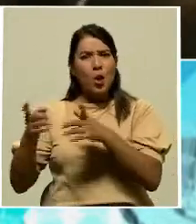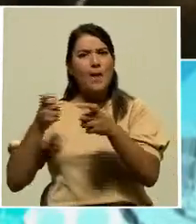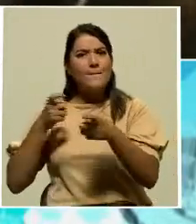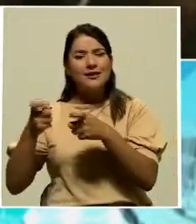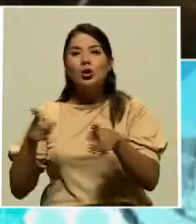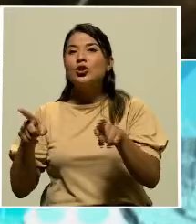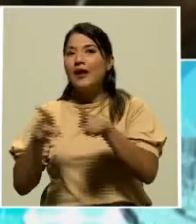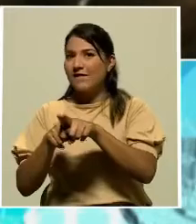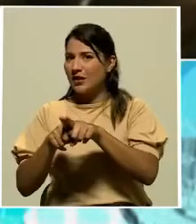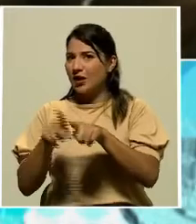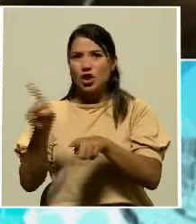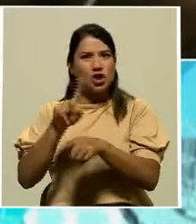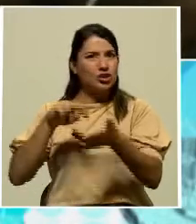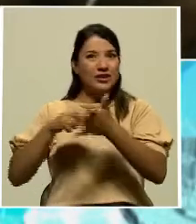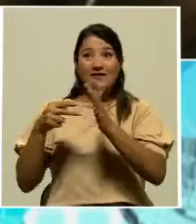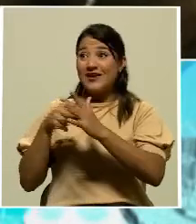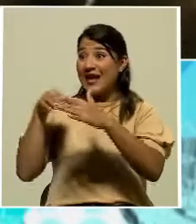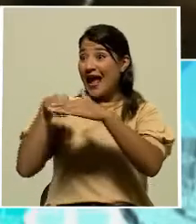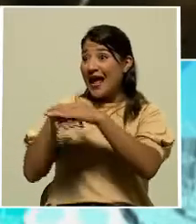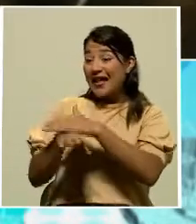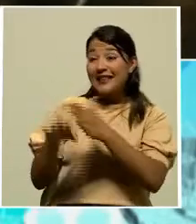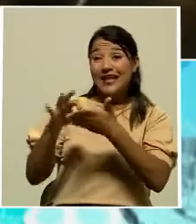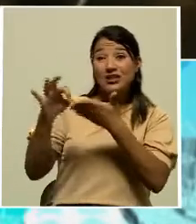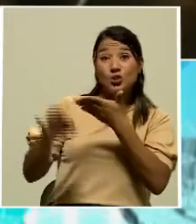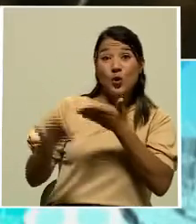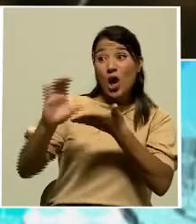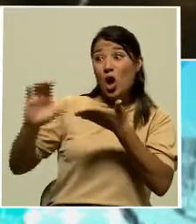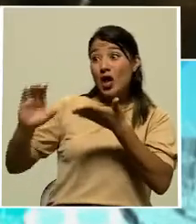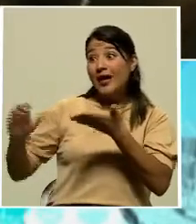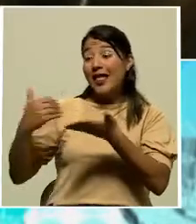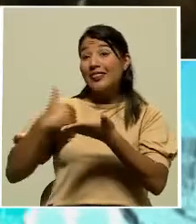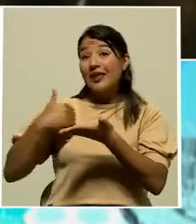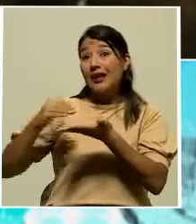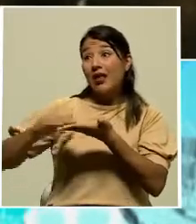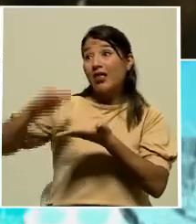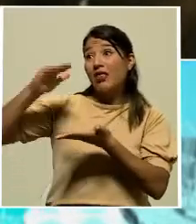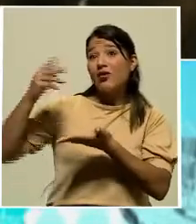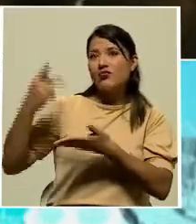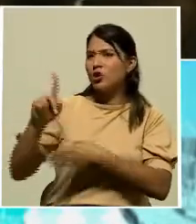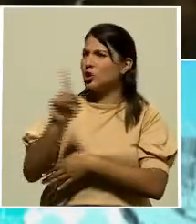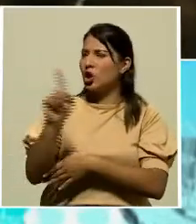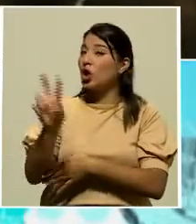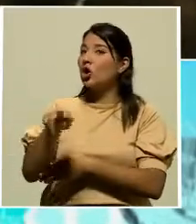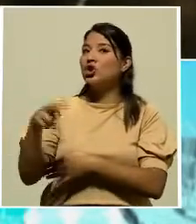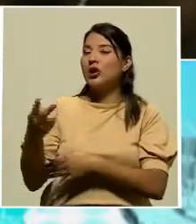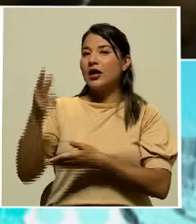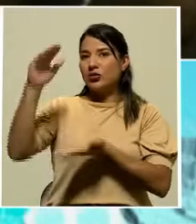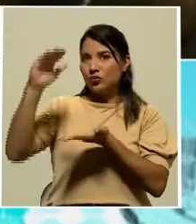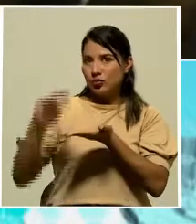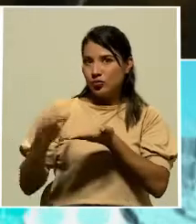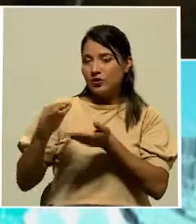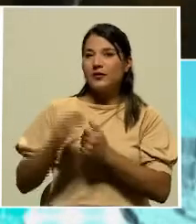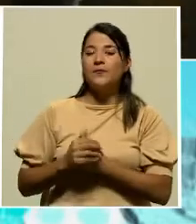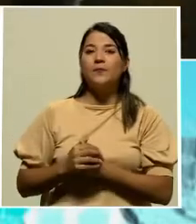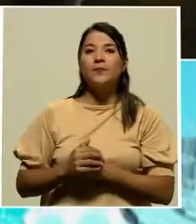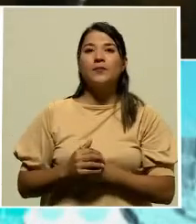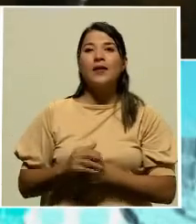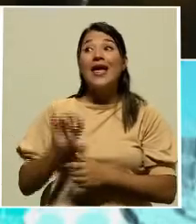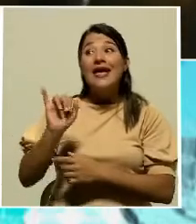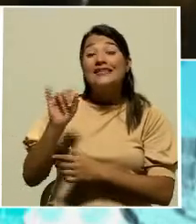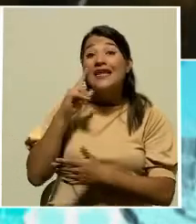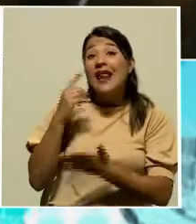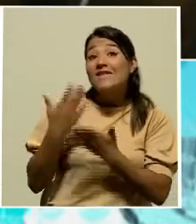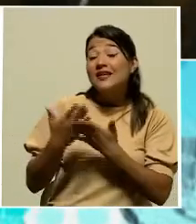no están más expostos porque van a la escuela. Al contrario, al revés, ¿no? No es lo que dice la evidencia que